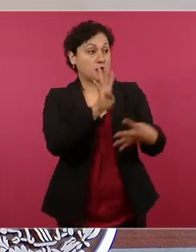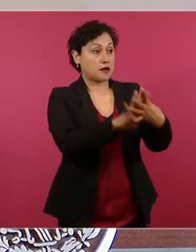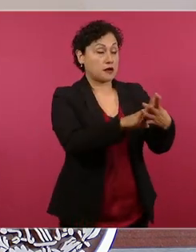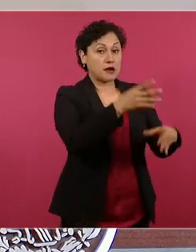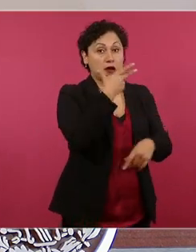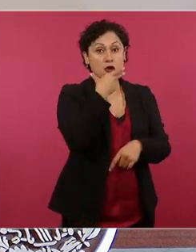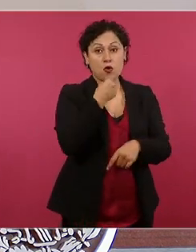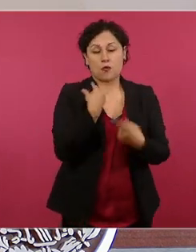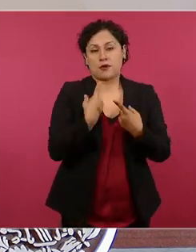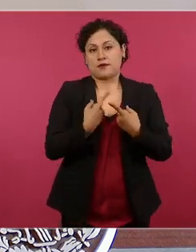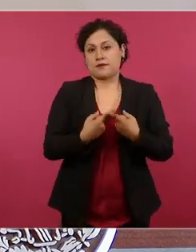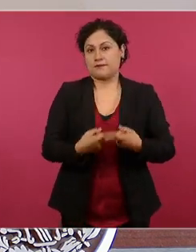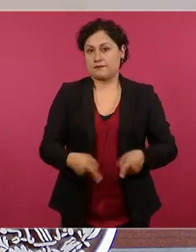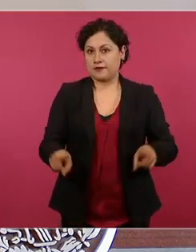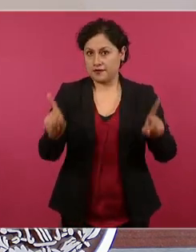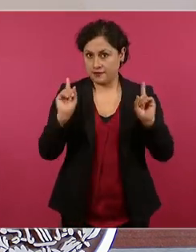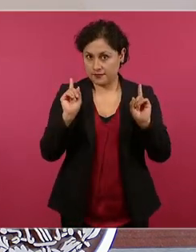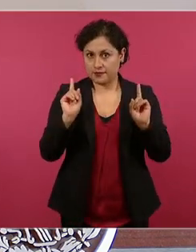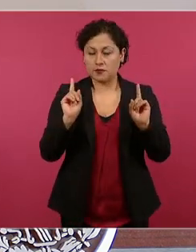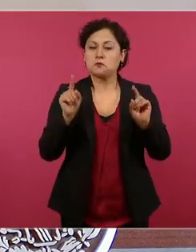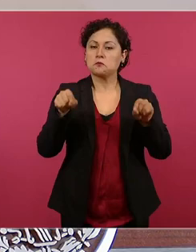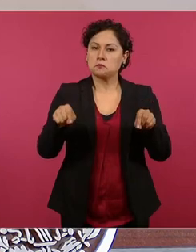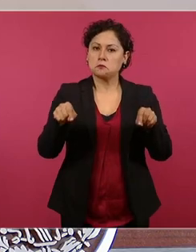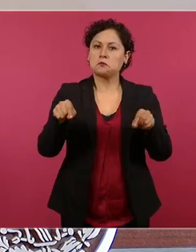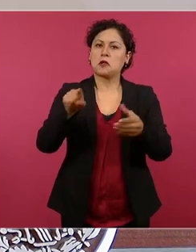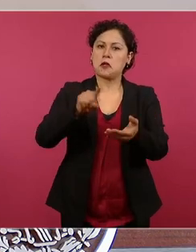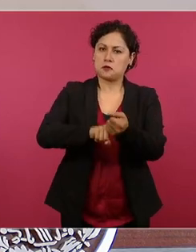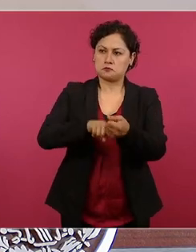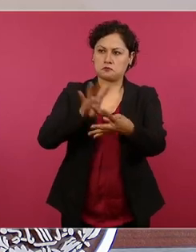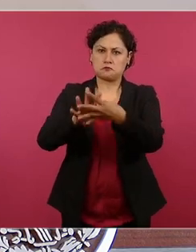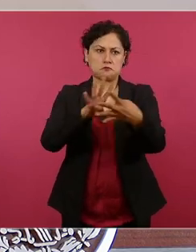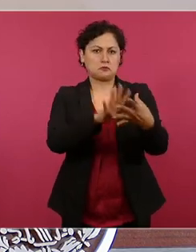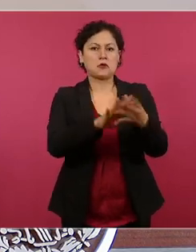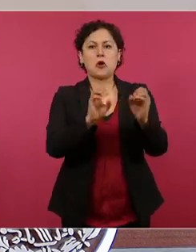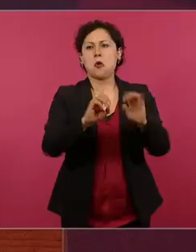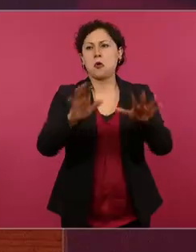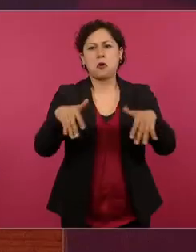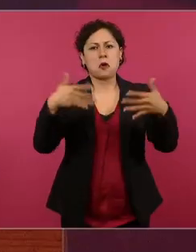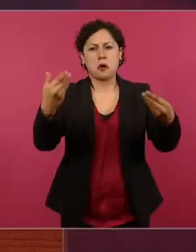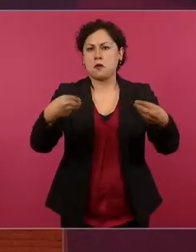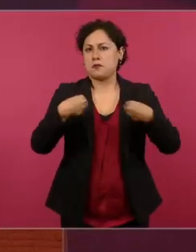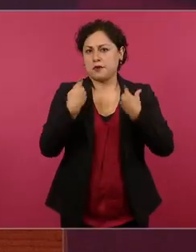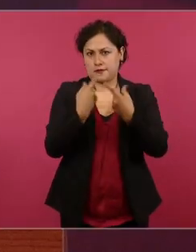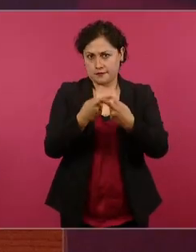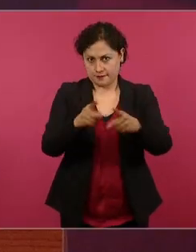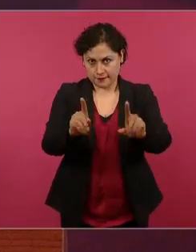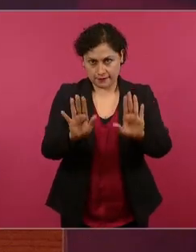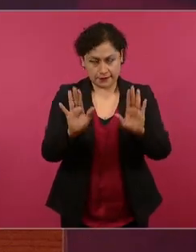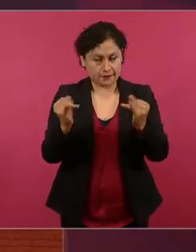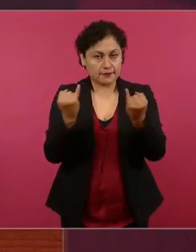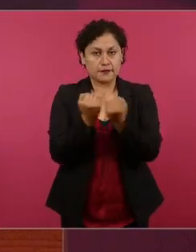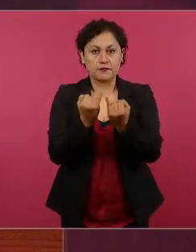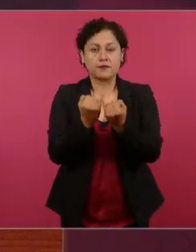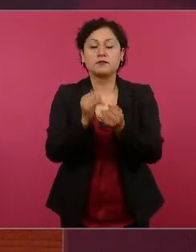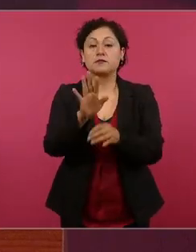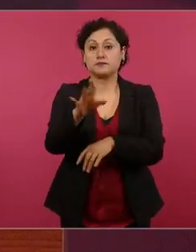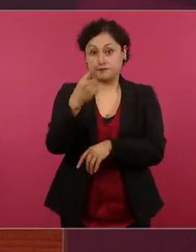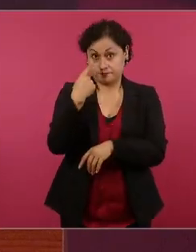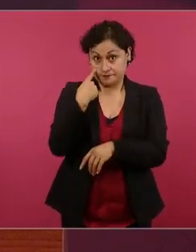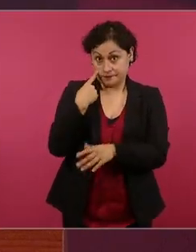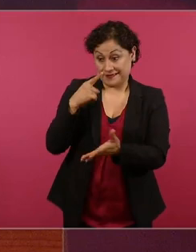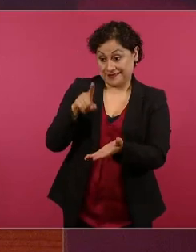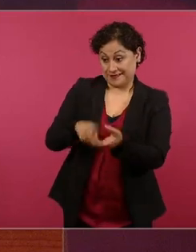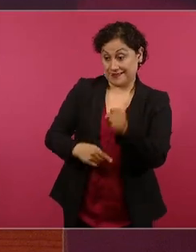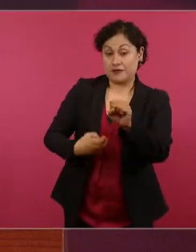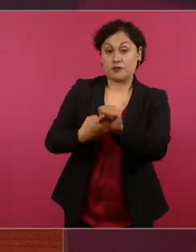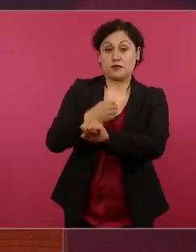cualquier circunstancia. Y los gobiernos de los estados, aunado a eso, han solicitado